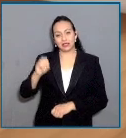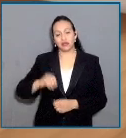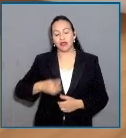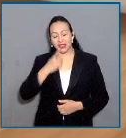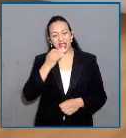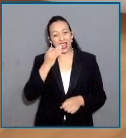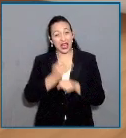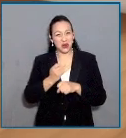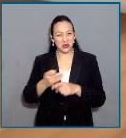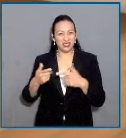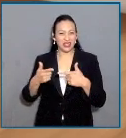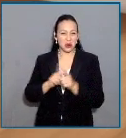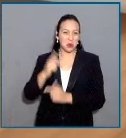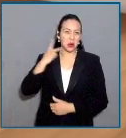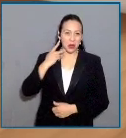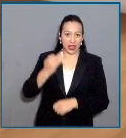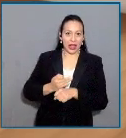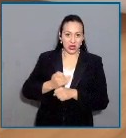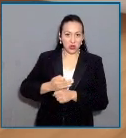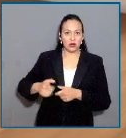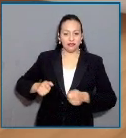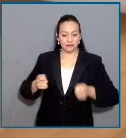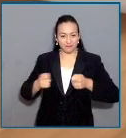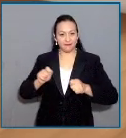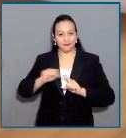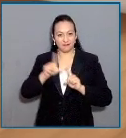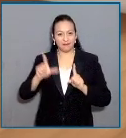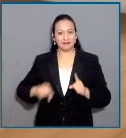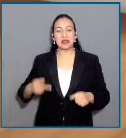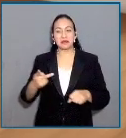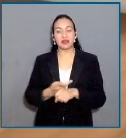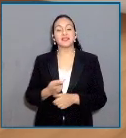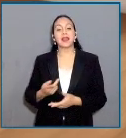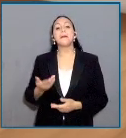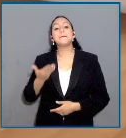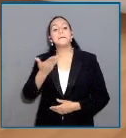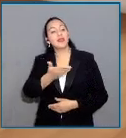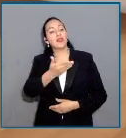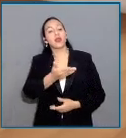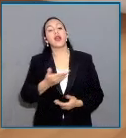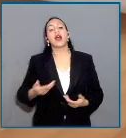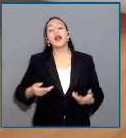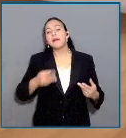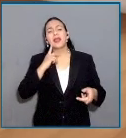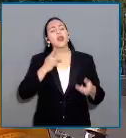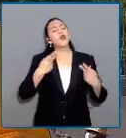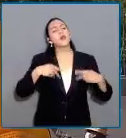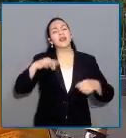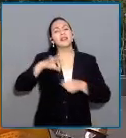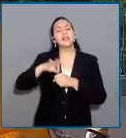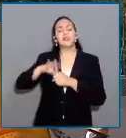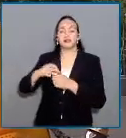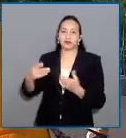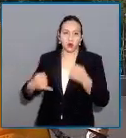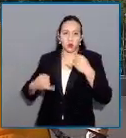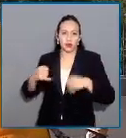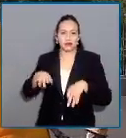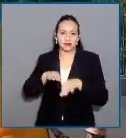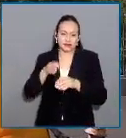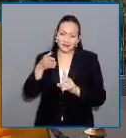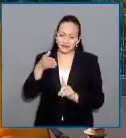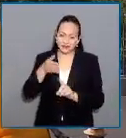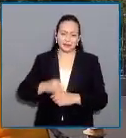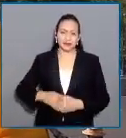México es haber decidido someter al escrutinio popular a los juzgadores que deben ser imparciales. El ejercicio